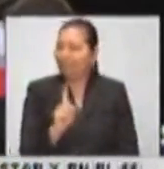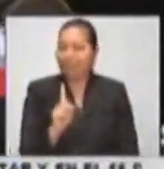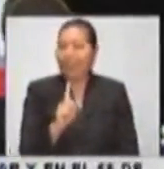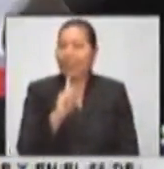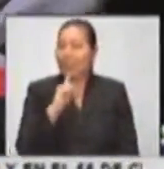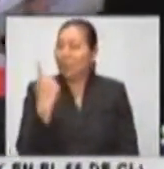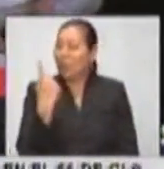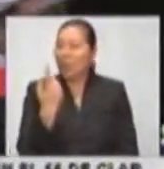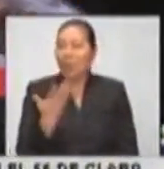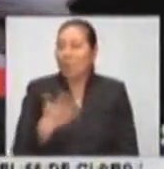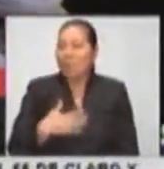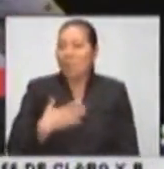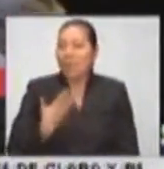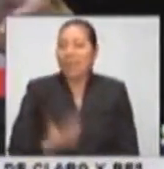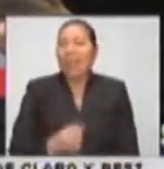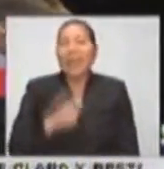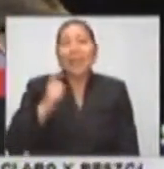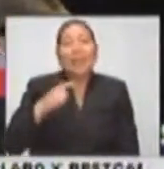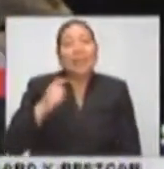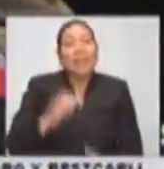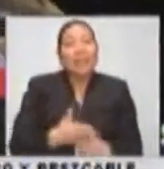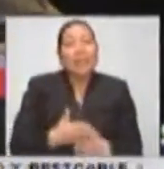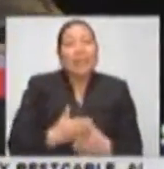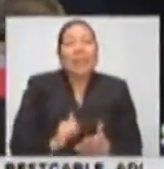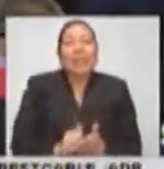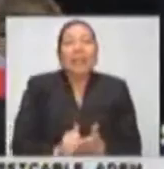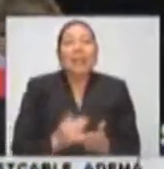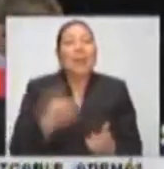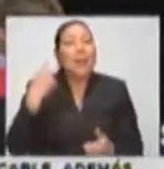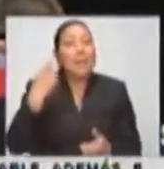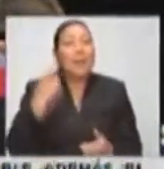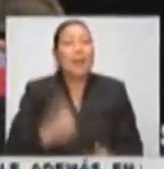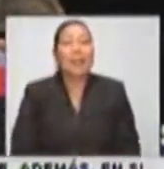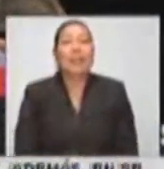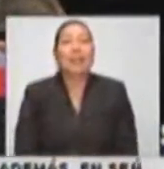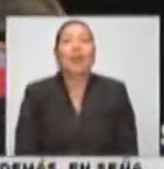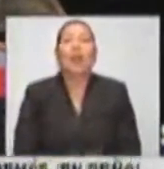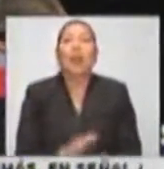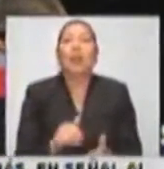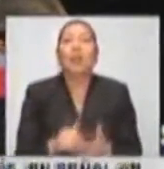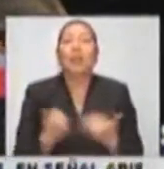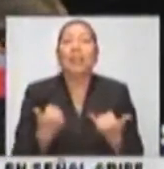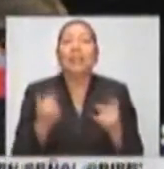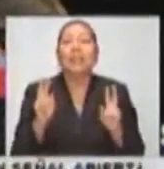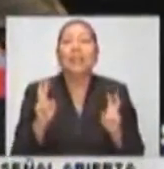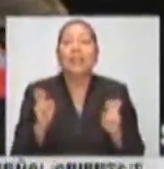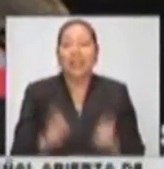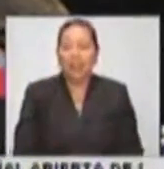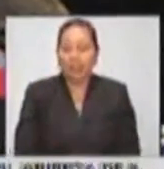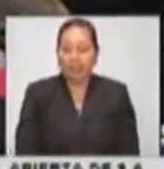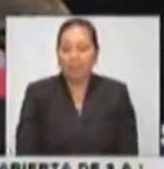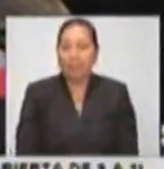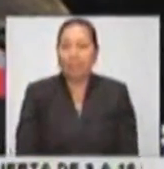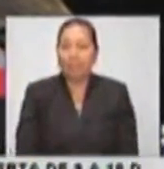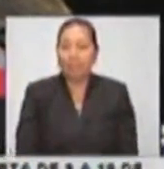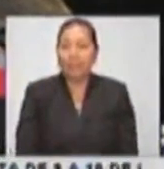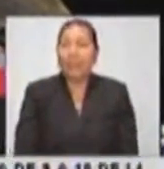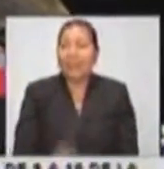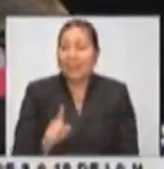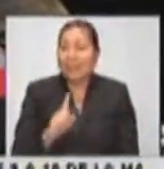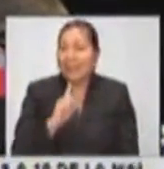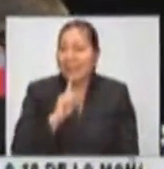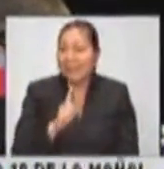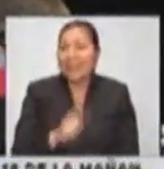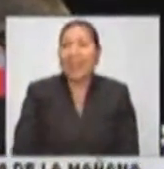técnico solo no puede, ¿no? Necesita la parte técnica y necesitamos la parte política en todos estos temas. Siguiente, por favor. Y ahí está